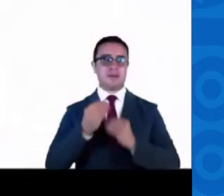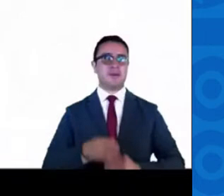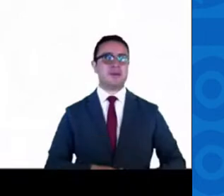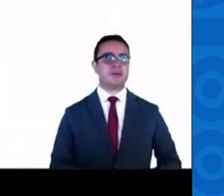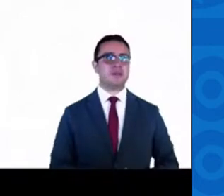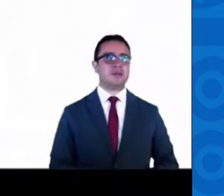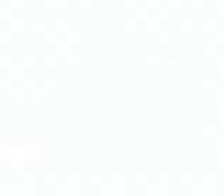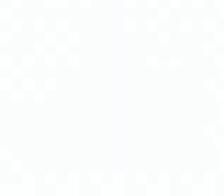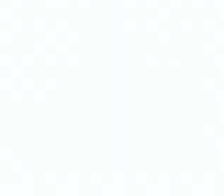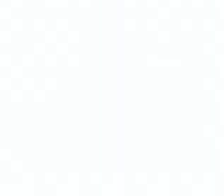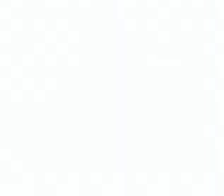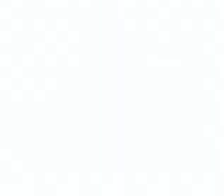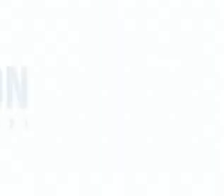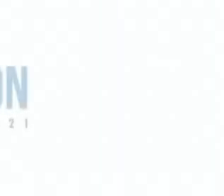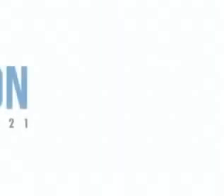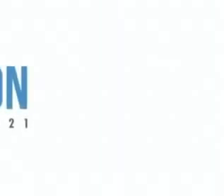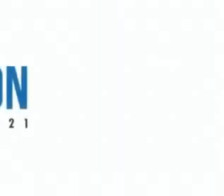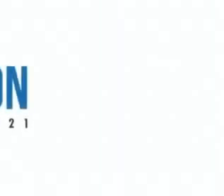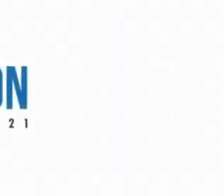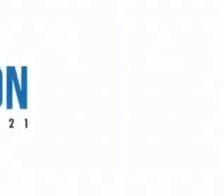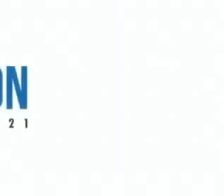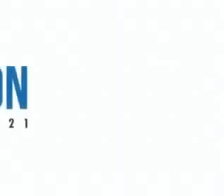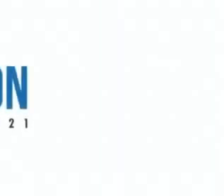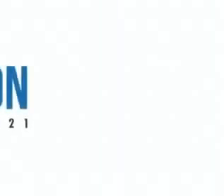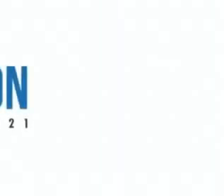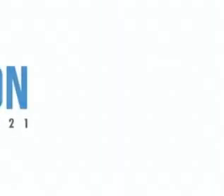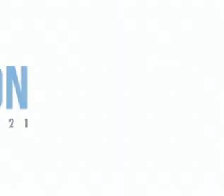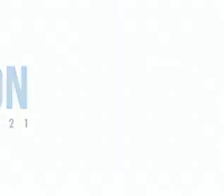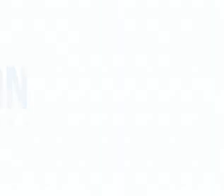Thank you, Anna. That is Shirley.